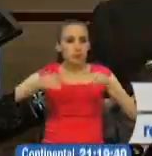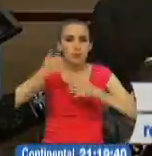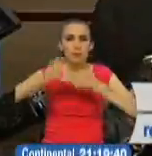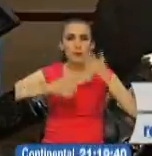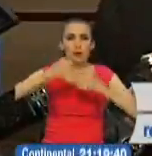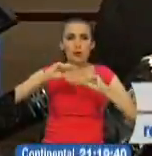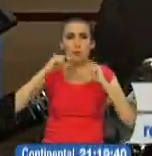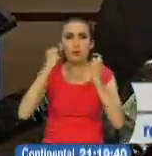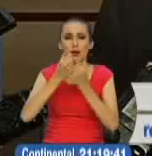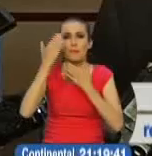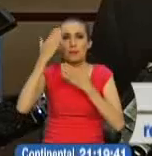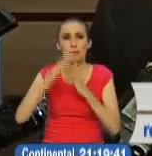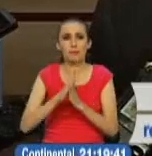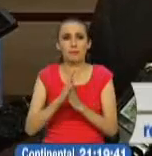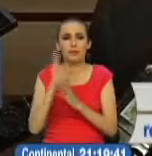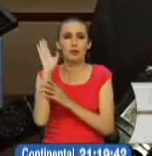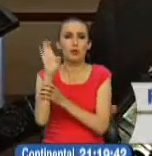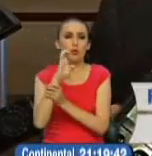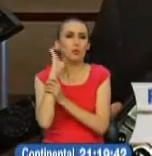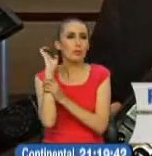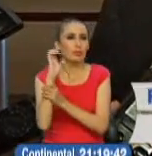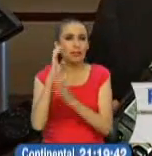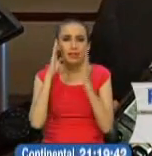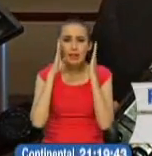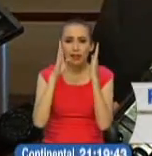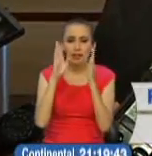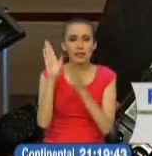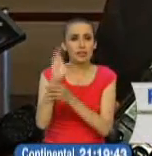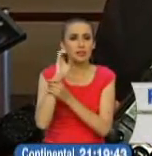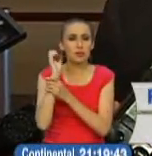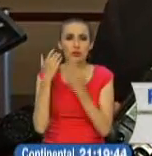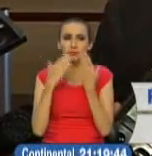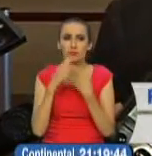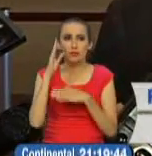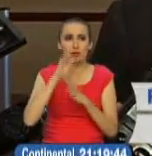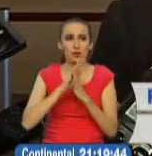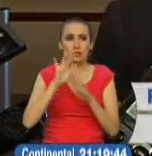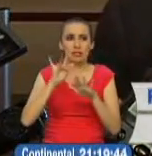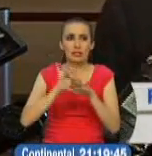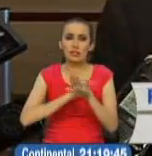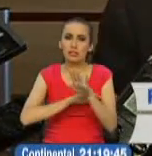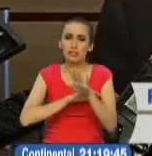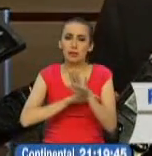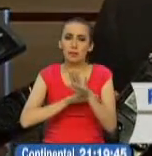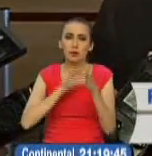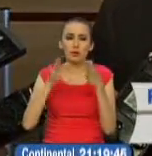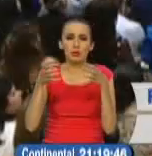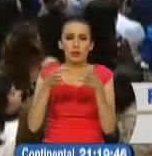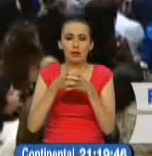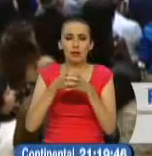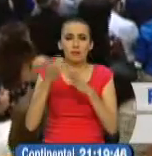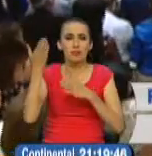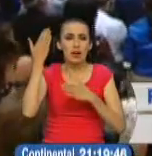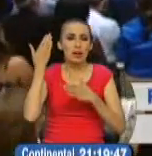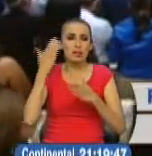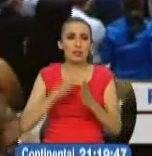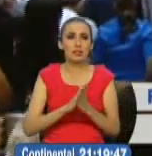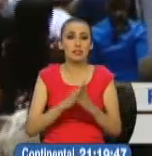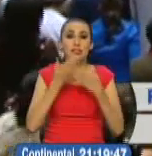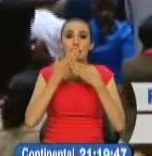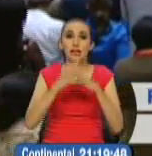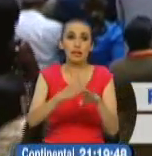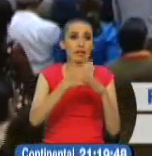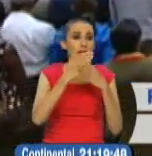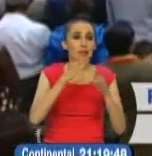organización. Creo que es una alerta temprana. Una alerta temprana como para no hacer de la forma el fondo. Él defiende la